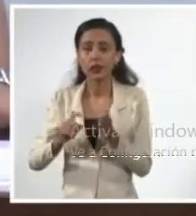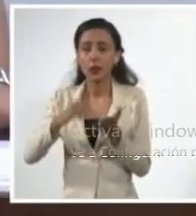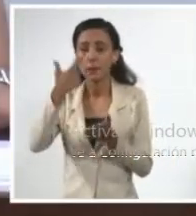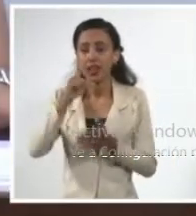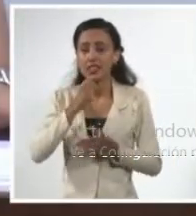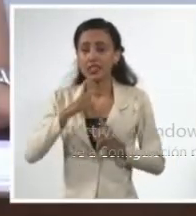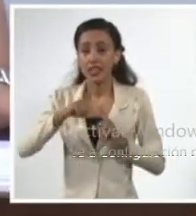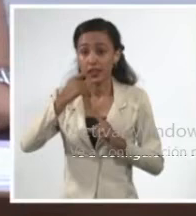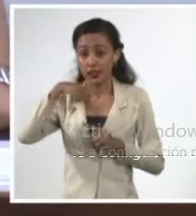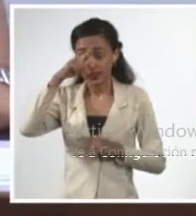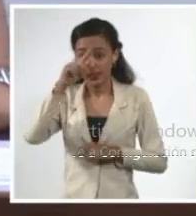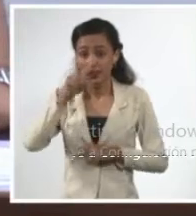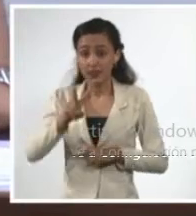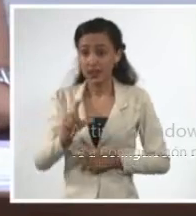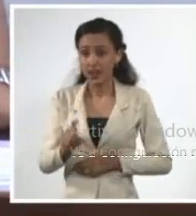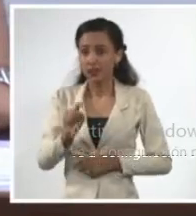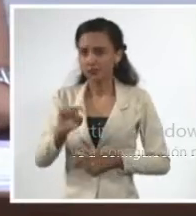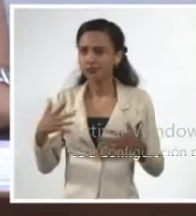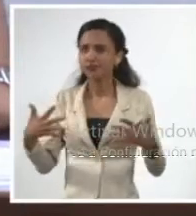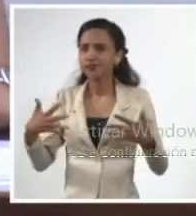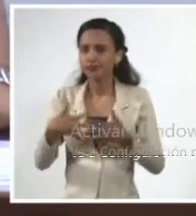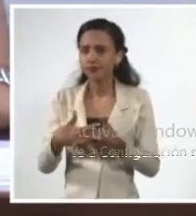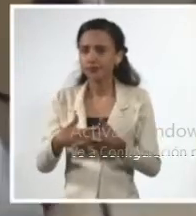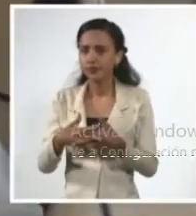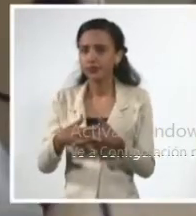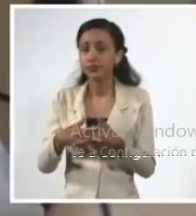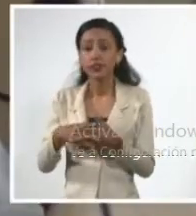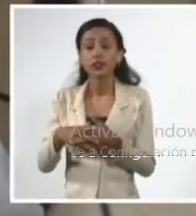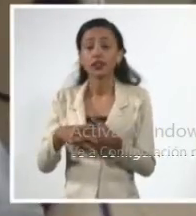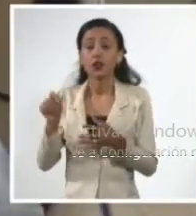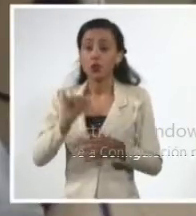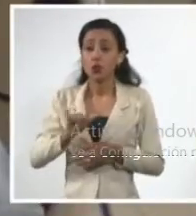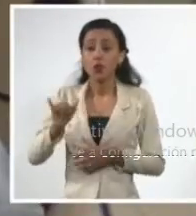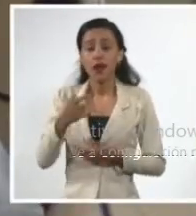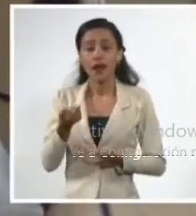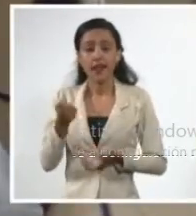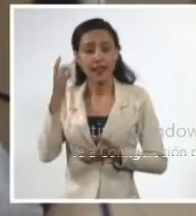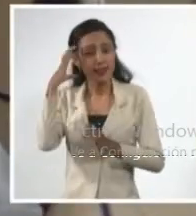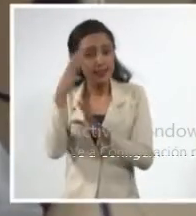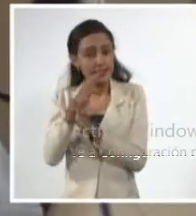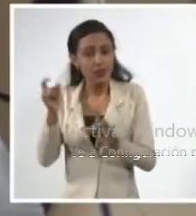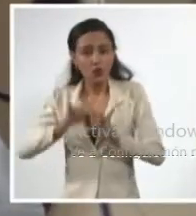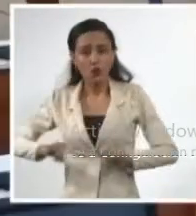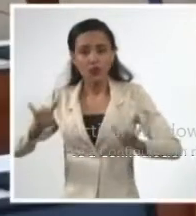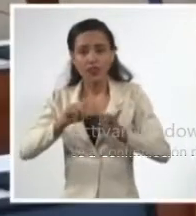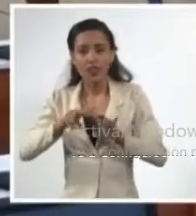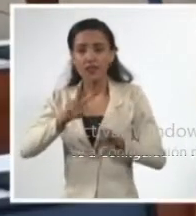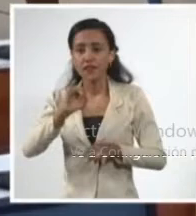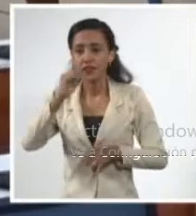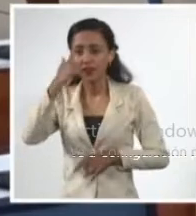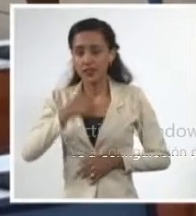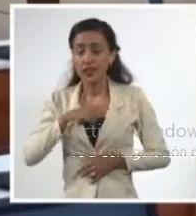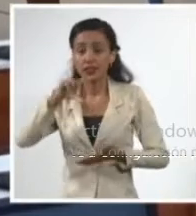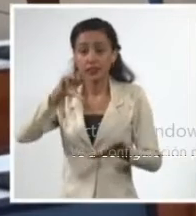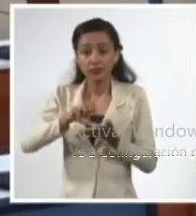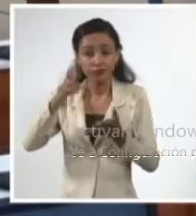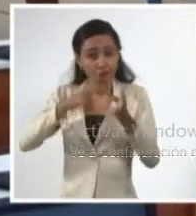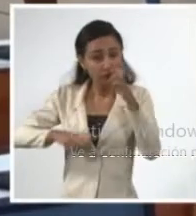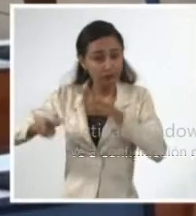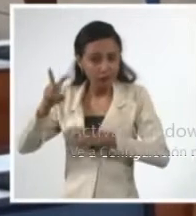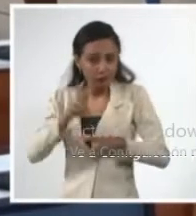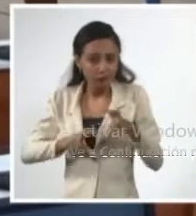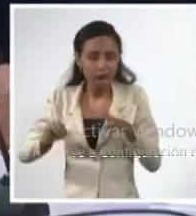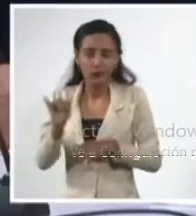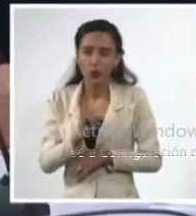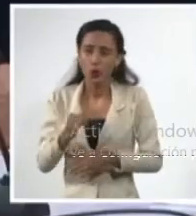Clara, quien se ha vinculado a entidades de ciencia como la Universidad Central Marta Abreu de Las Villas, el Instituto de Investigaciones de Viandas Tropicales